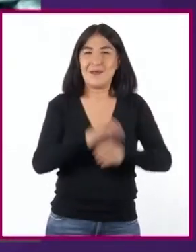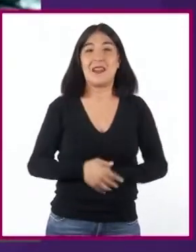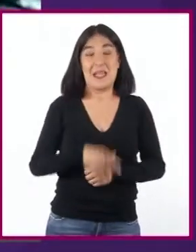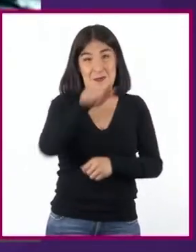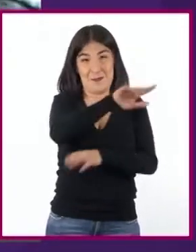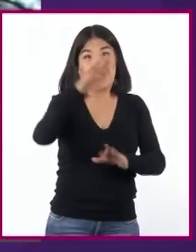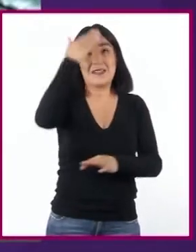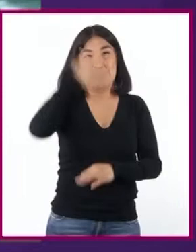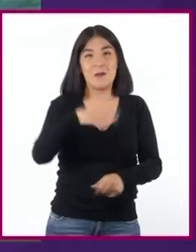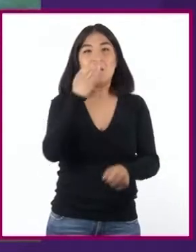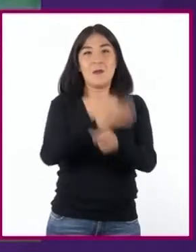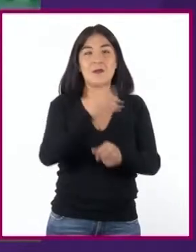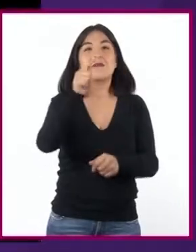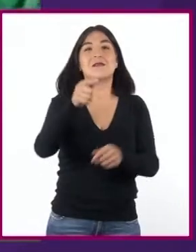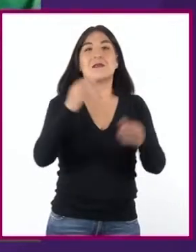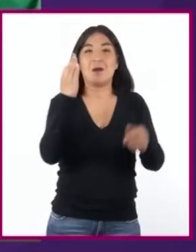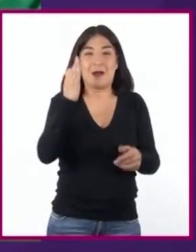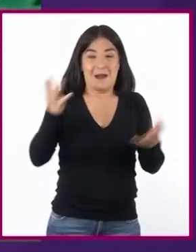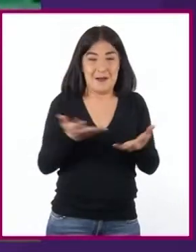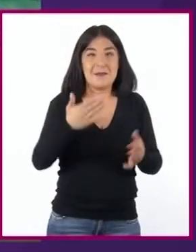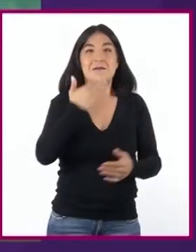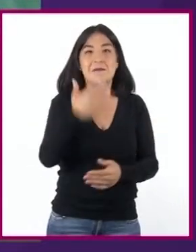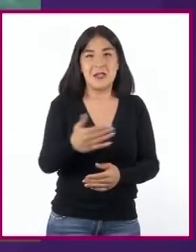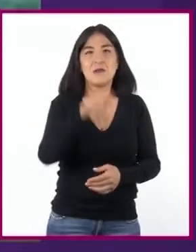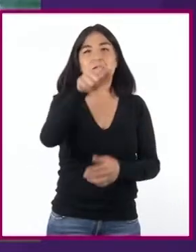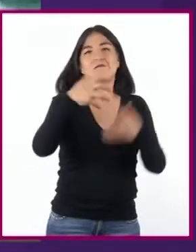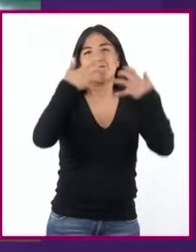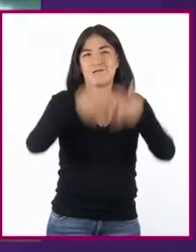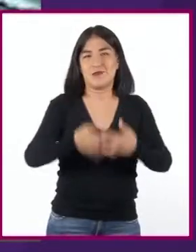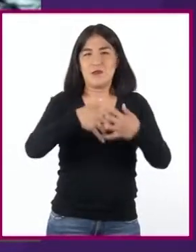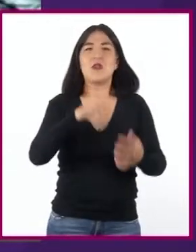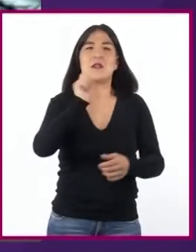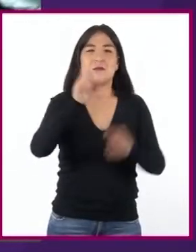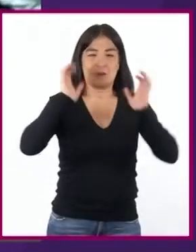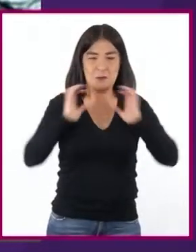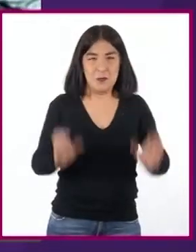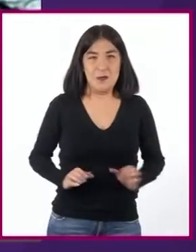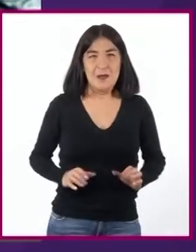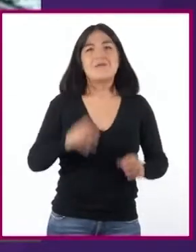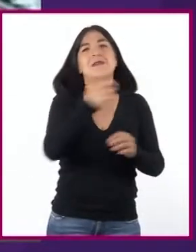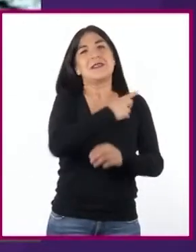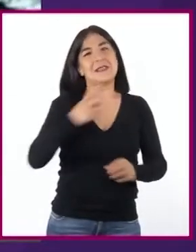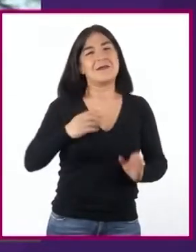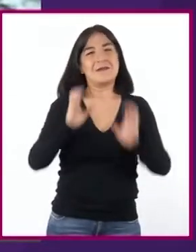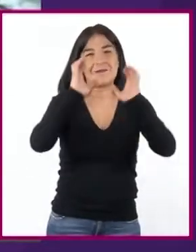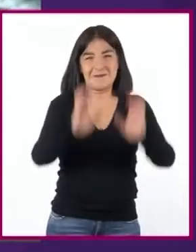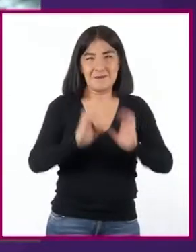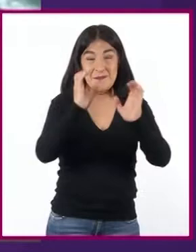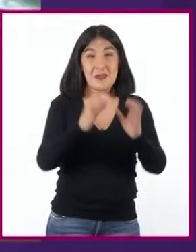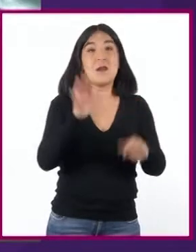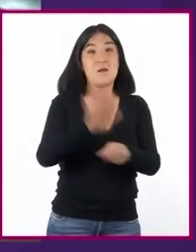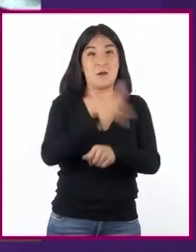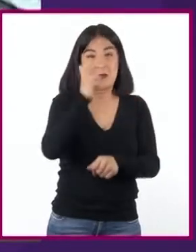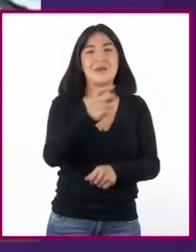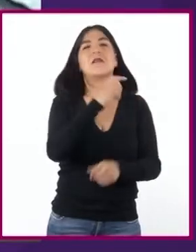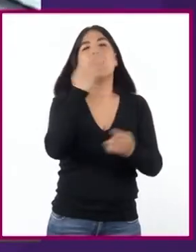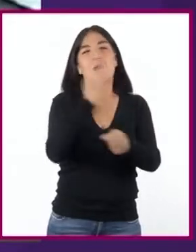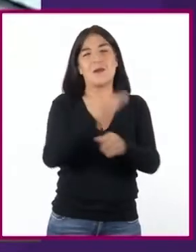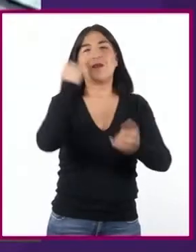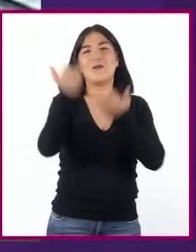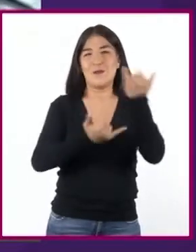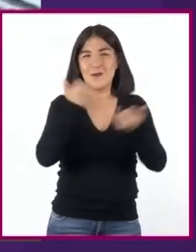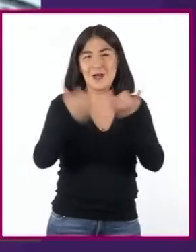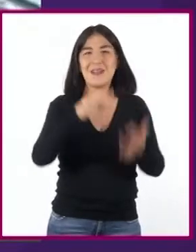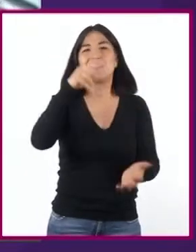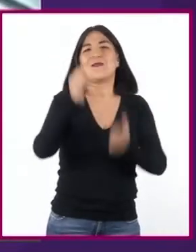manera de mantener en perfectas condiciones ese motor de nuestro cuerpo es cuidarlo. Por lo tanto, vamos a jugar, correr